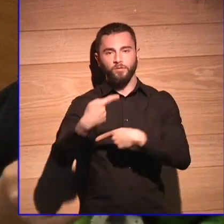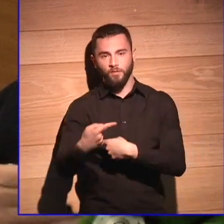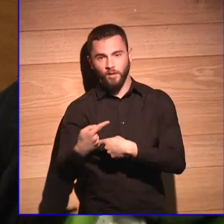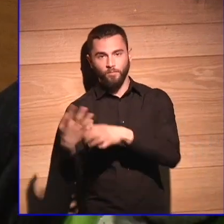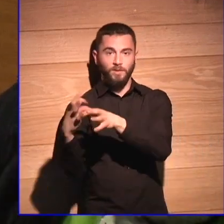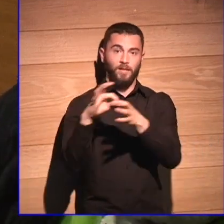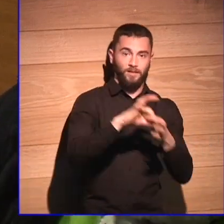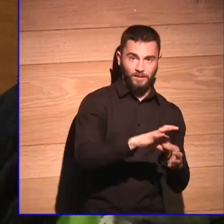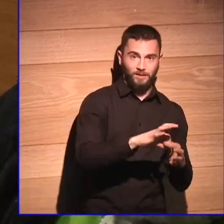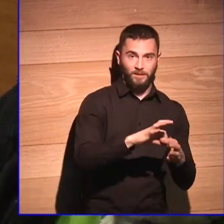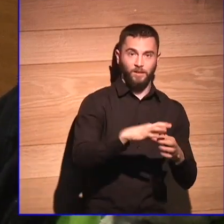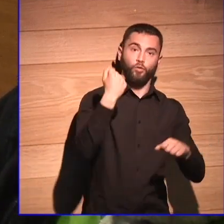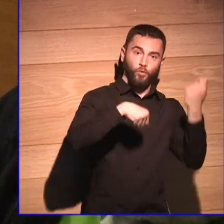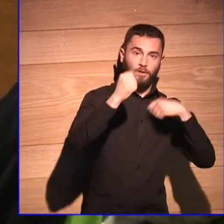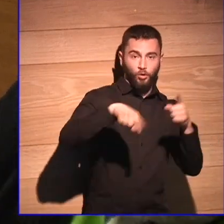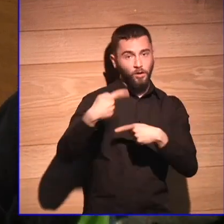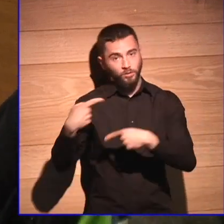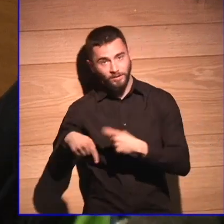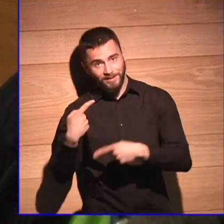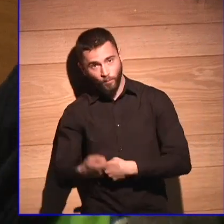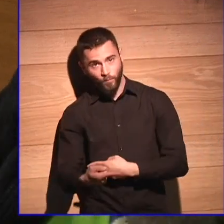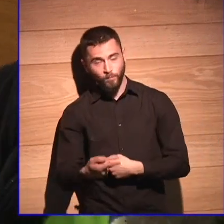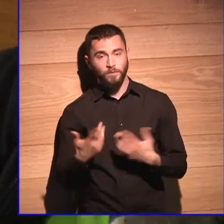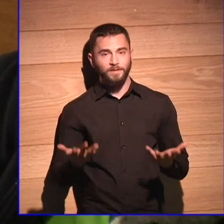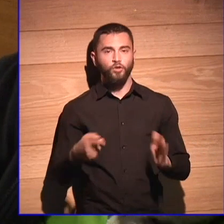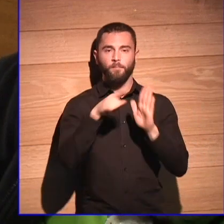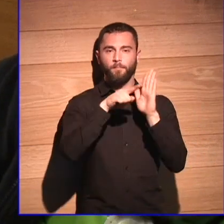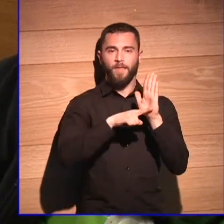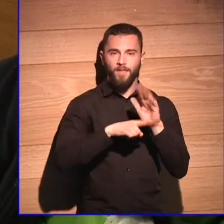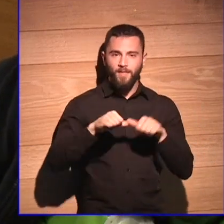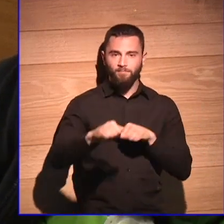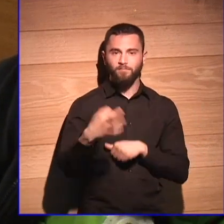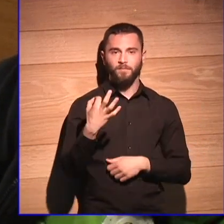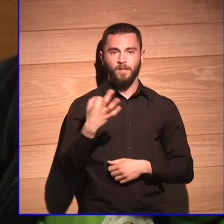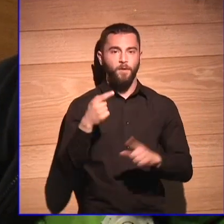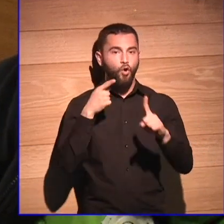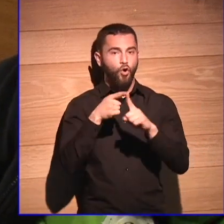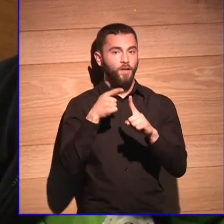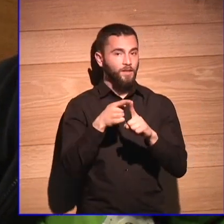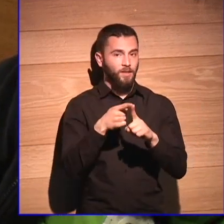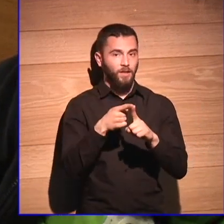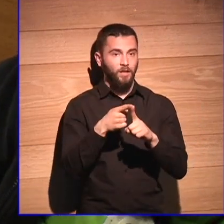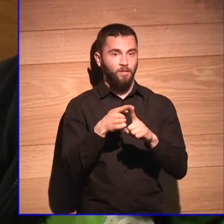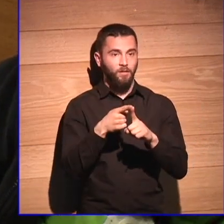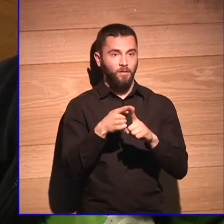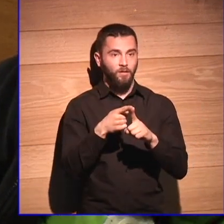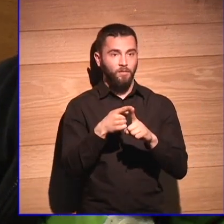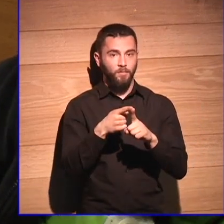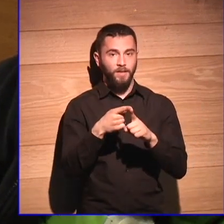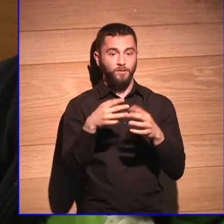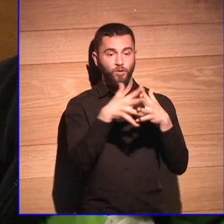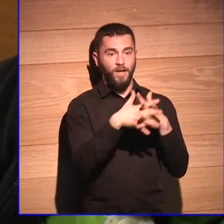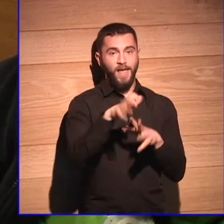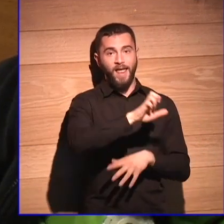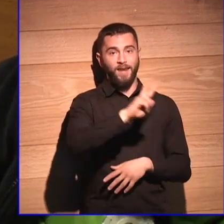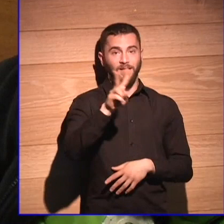comportamiento. ¿Cree usted que qué medidas se deben tomar para que esto mismo se legisle en Estados Unidos,